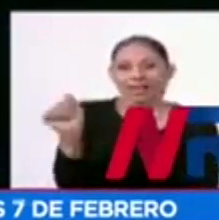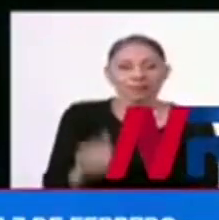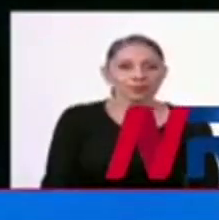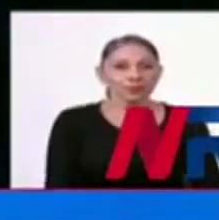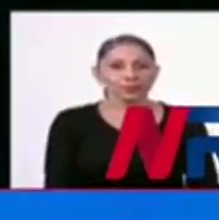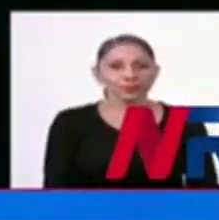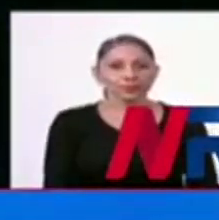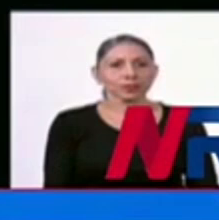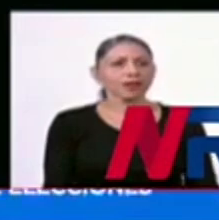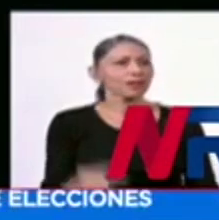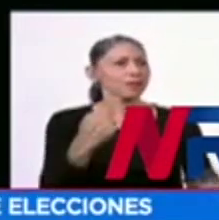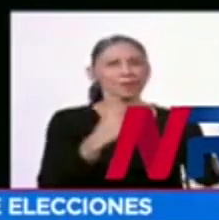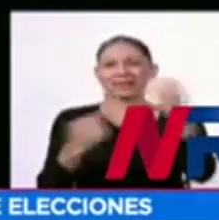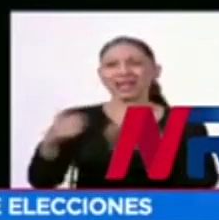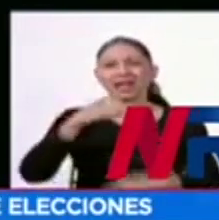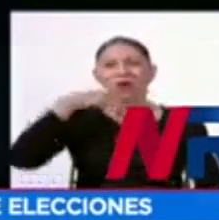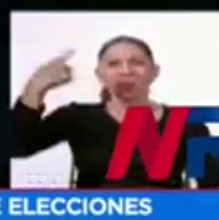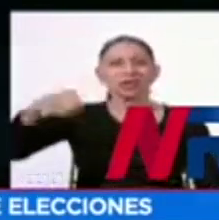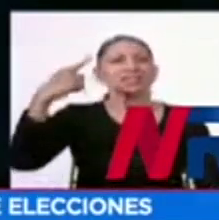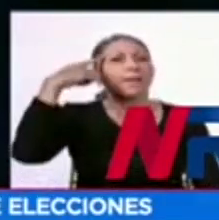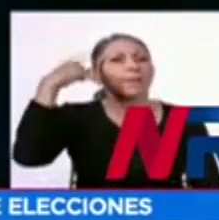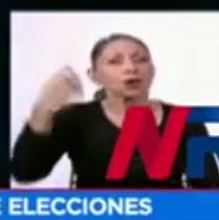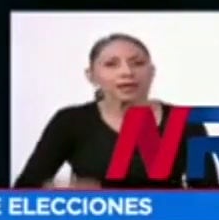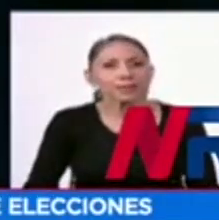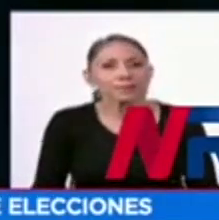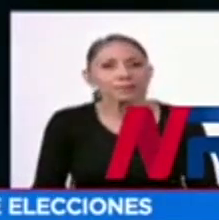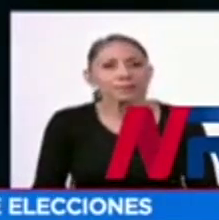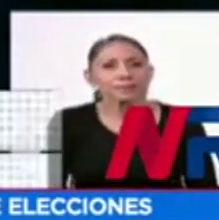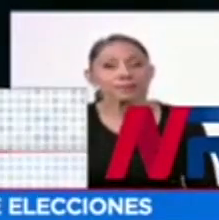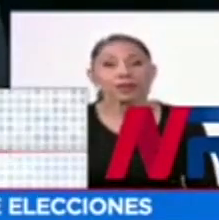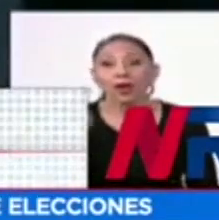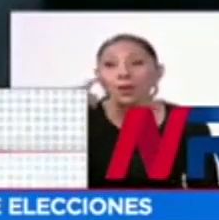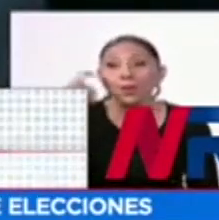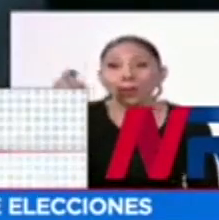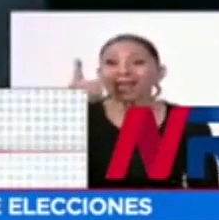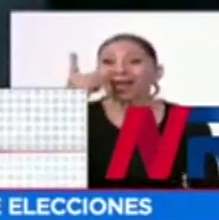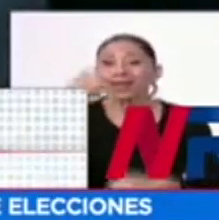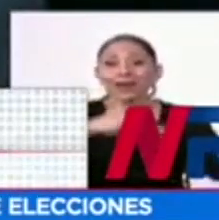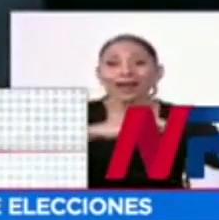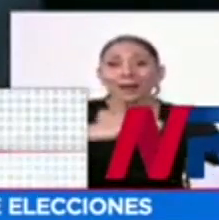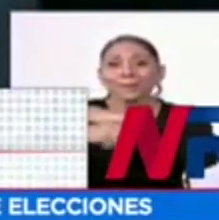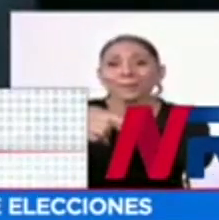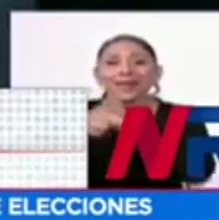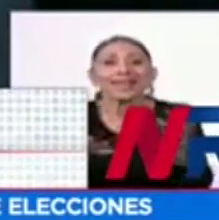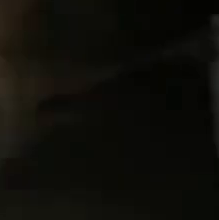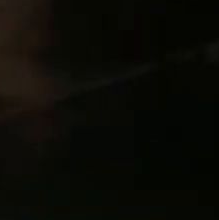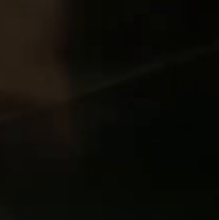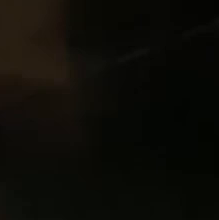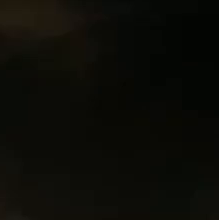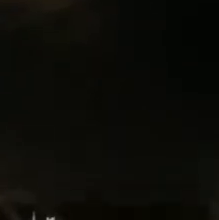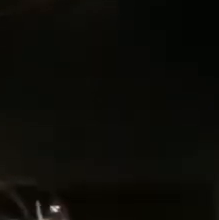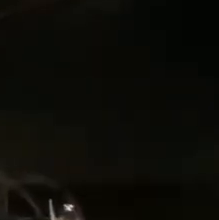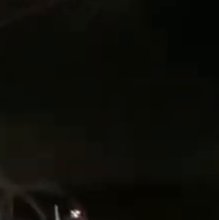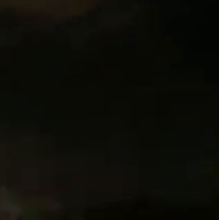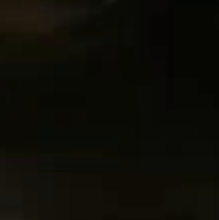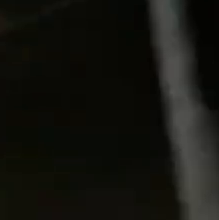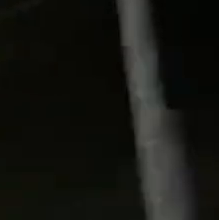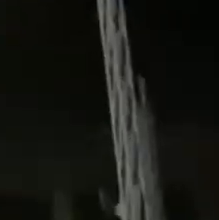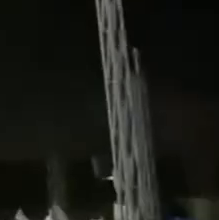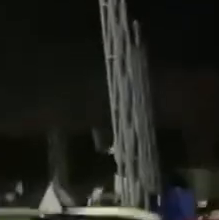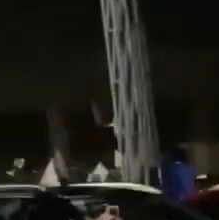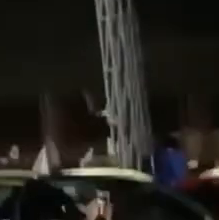impuestos en lo concerniente al acuerdo de escazú el cual es un tratado internacional firmado por 24 países